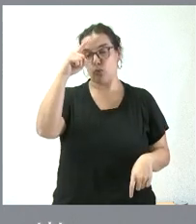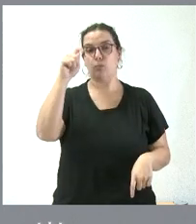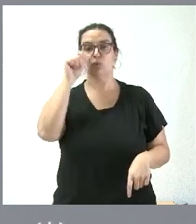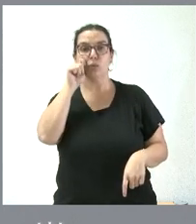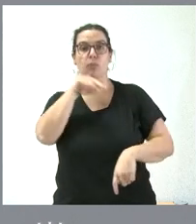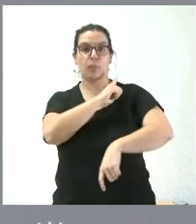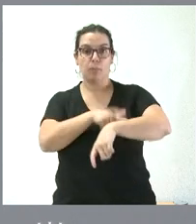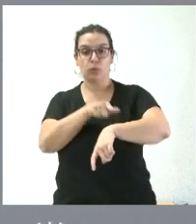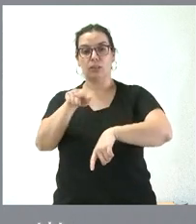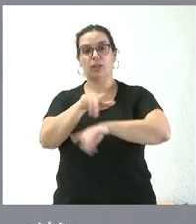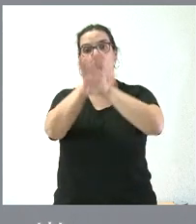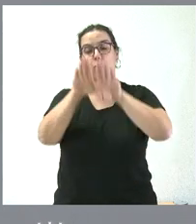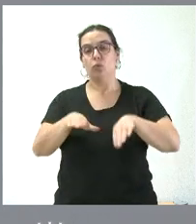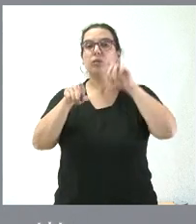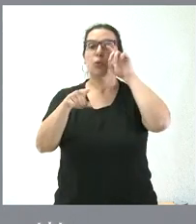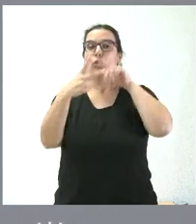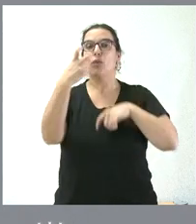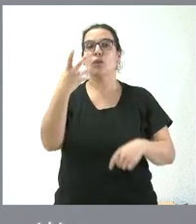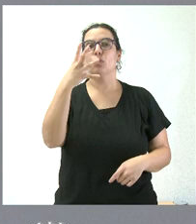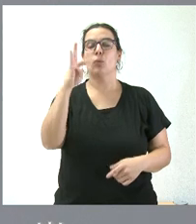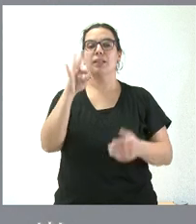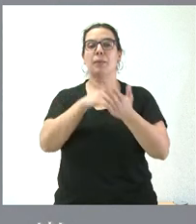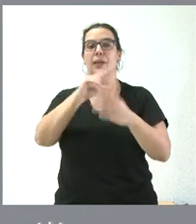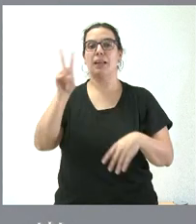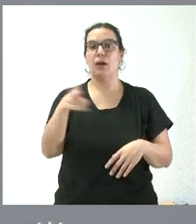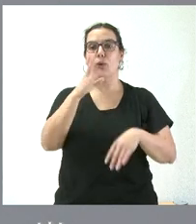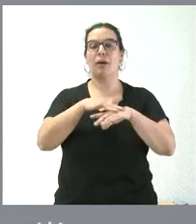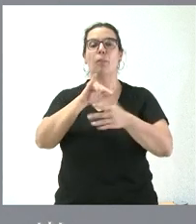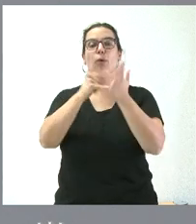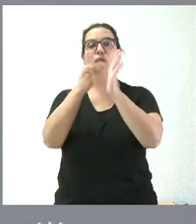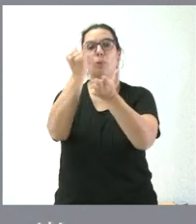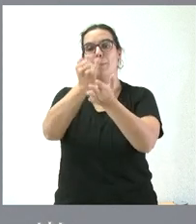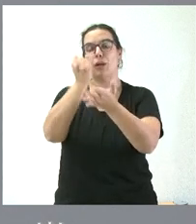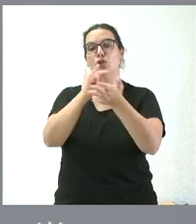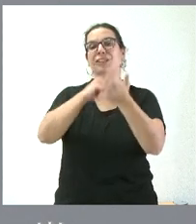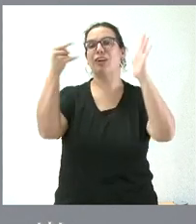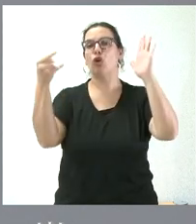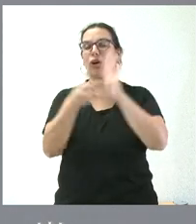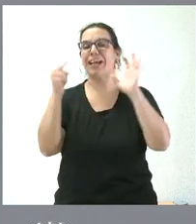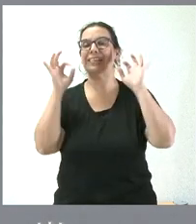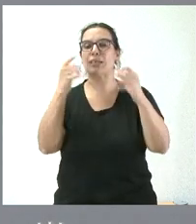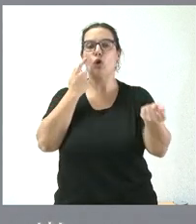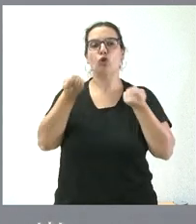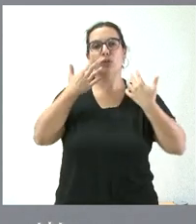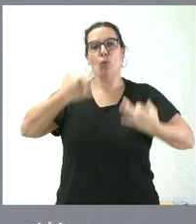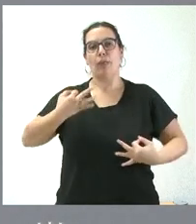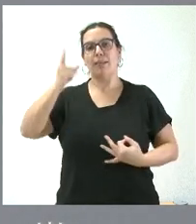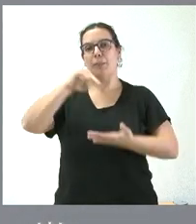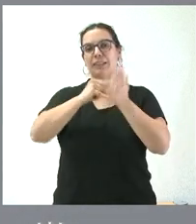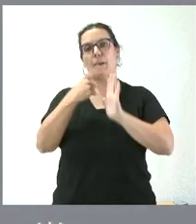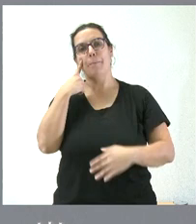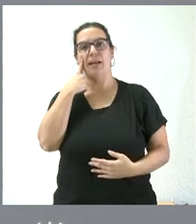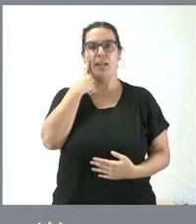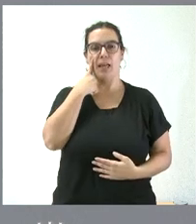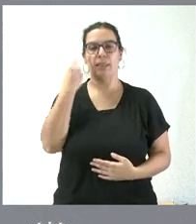y deporte 250.000 para un proyecto piloto de tecnologías de control de seguridad y sistemas de vigilancia en el